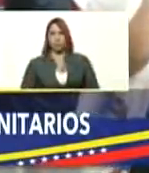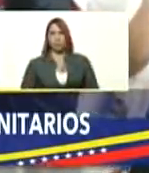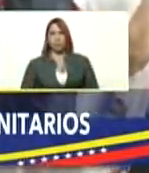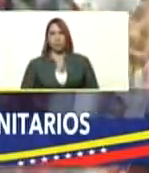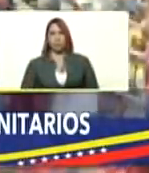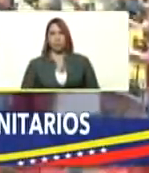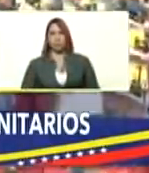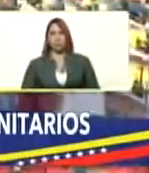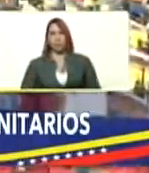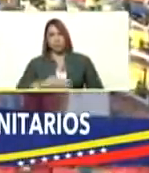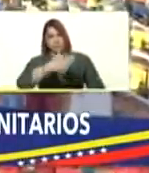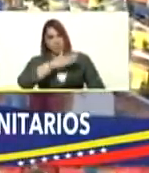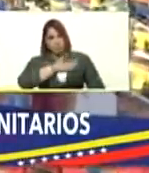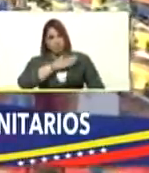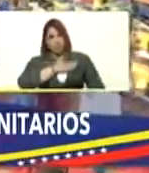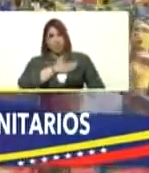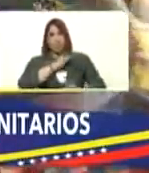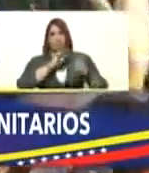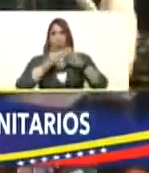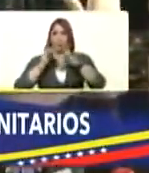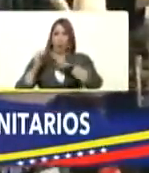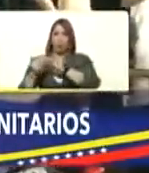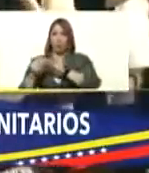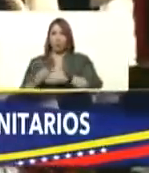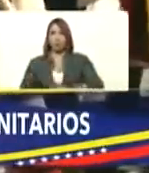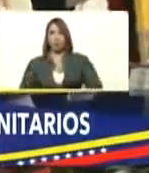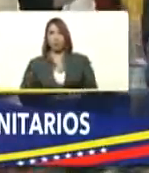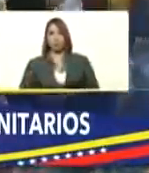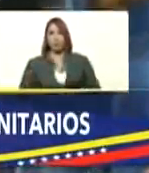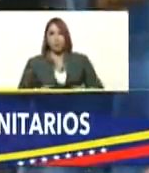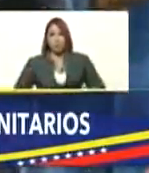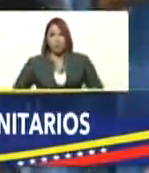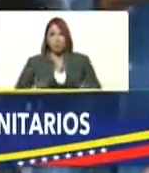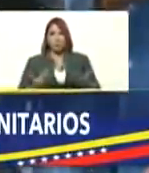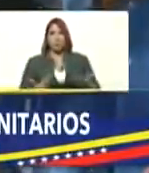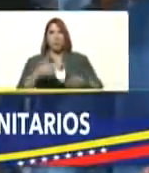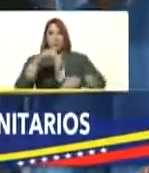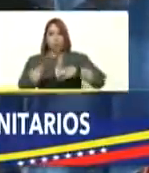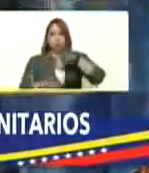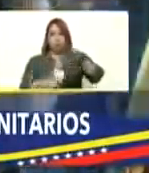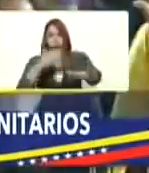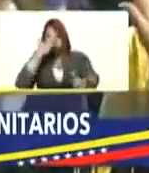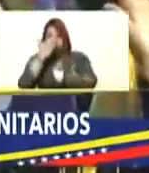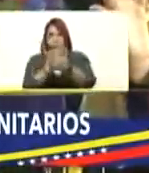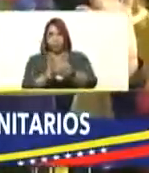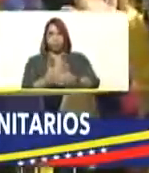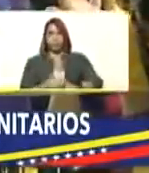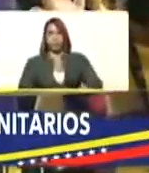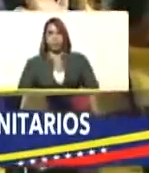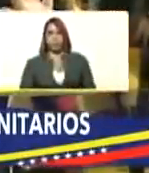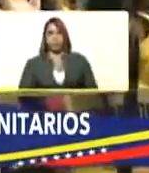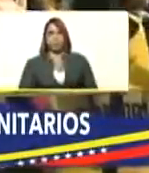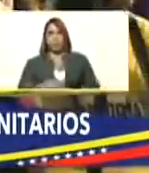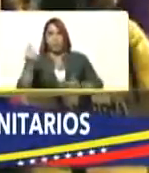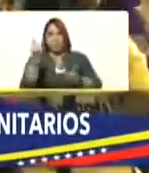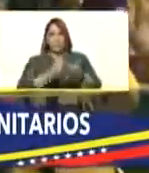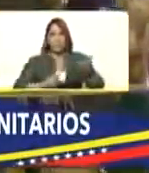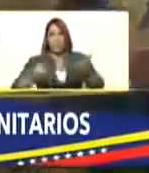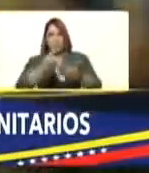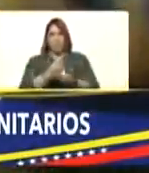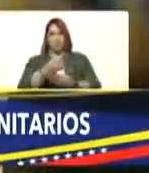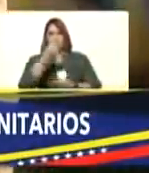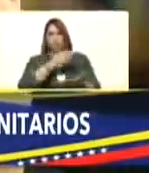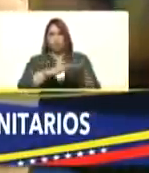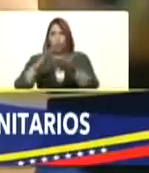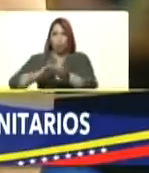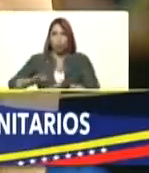de mi comunidad para llevar adelante un mapa de soluciones